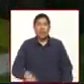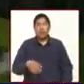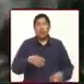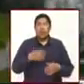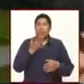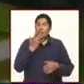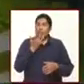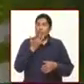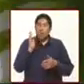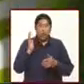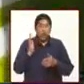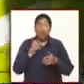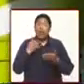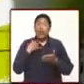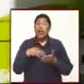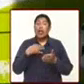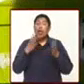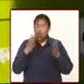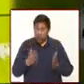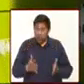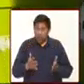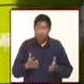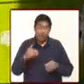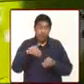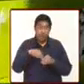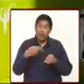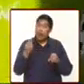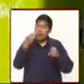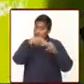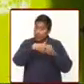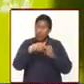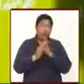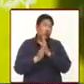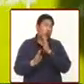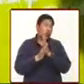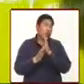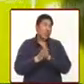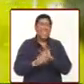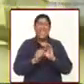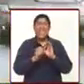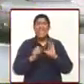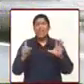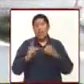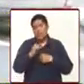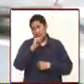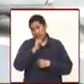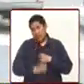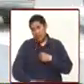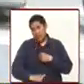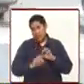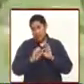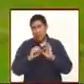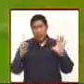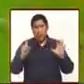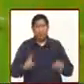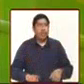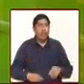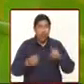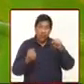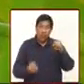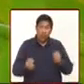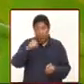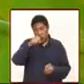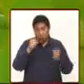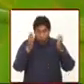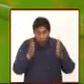Afortunadamente los estudiantes que eran trasladados a bordo de este bus escolar, ninguno terminó herido. El